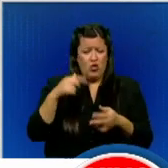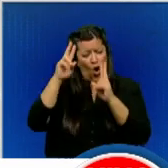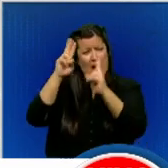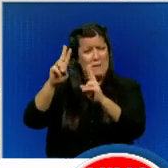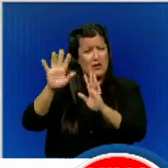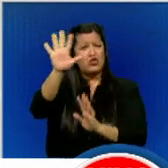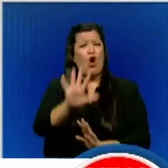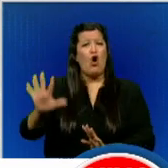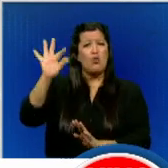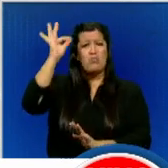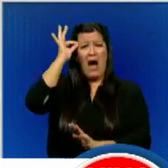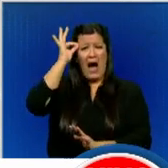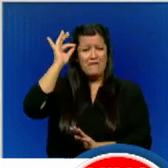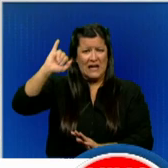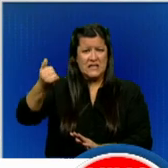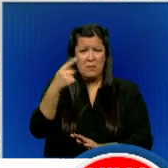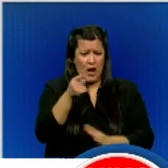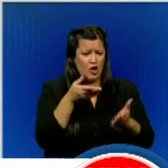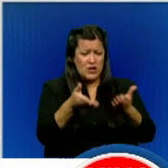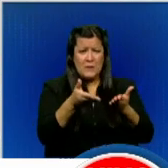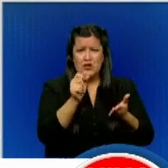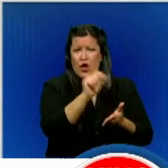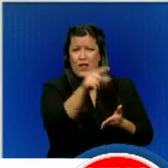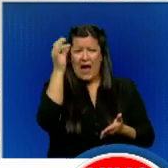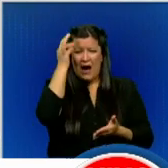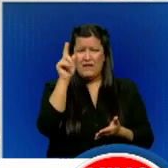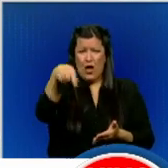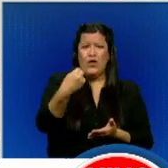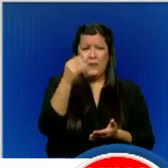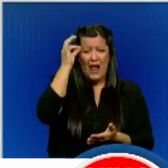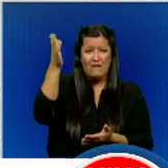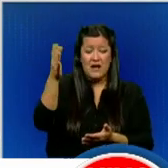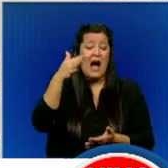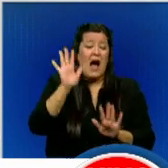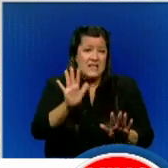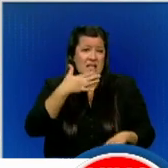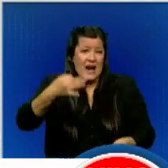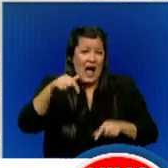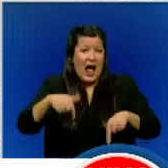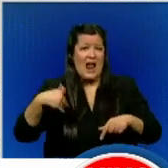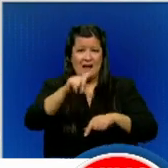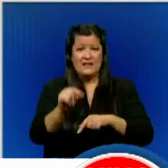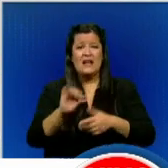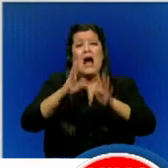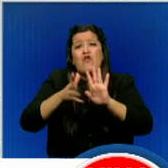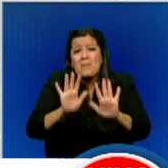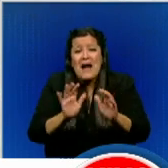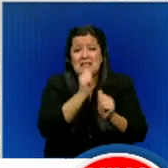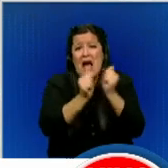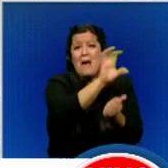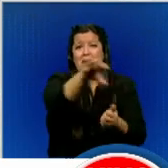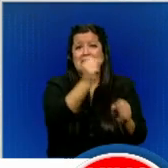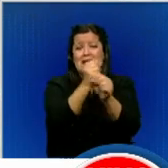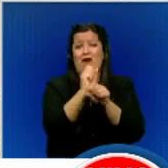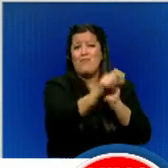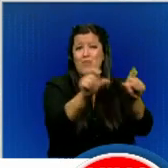los hermanos africanos pero está la realidad argentina y en esa realidad pero nuestros empresarios no